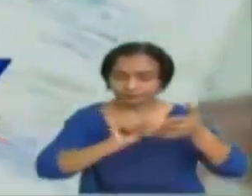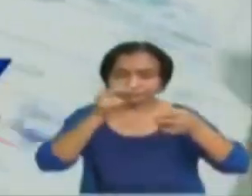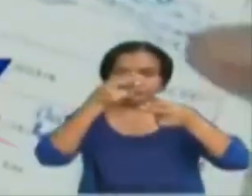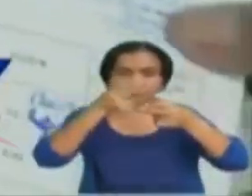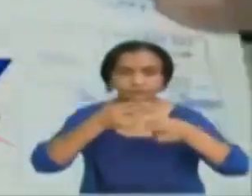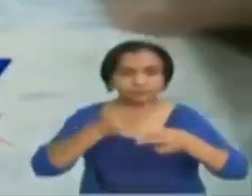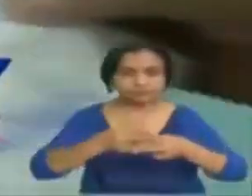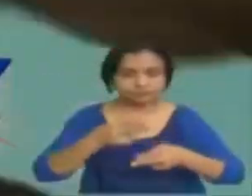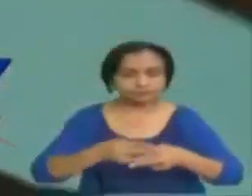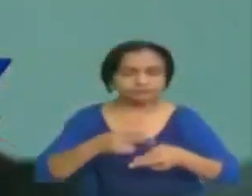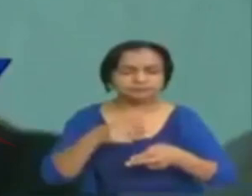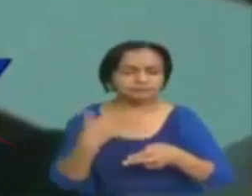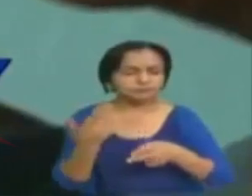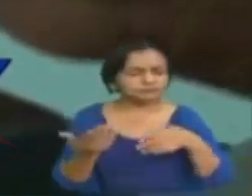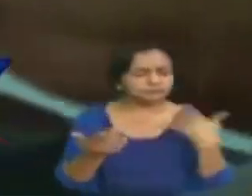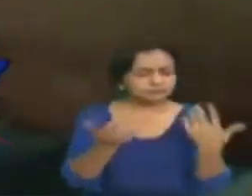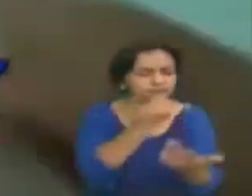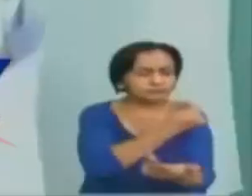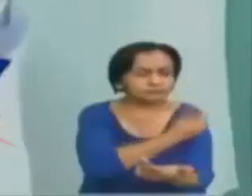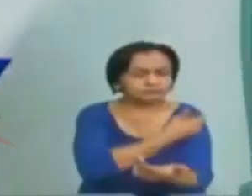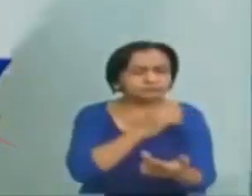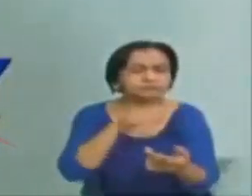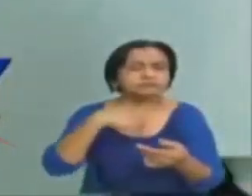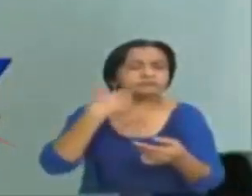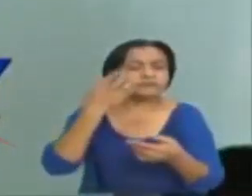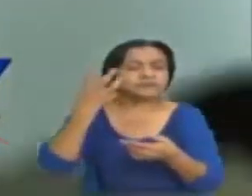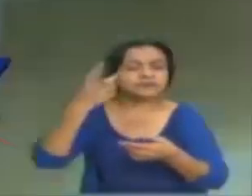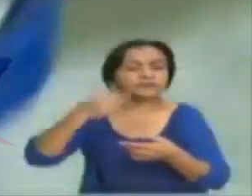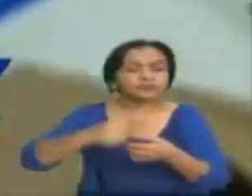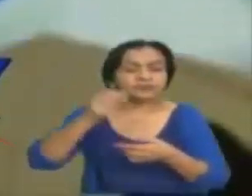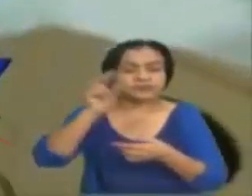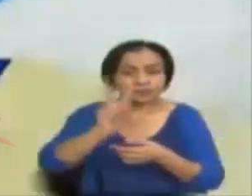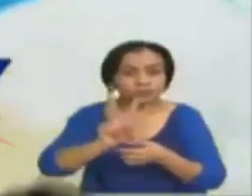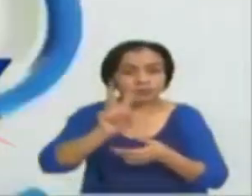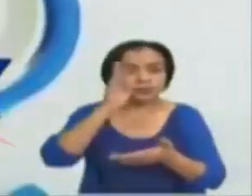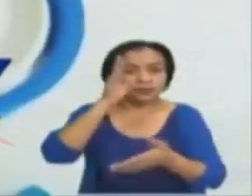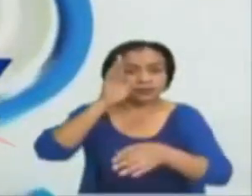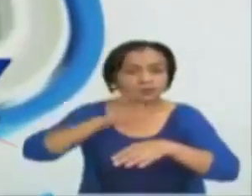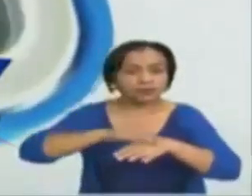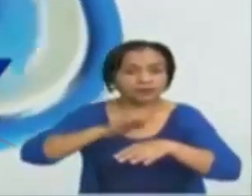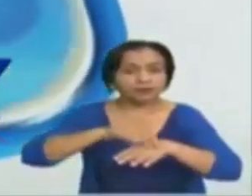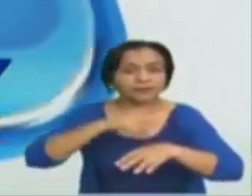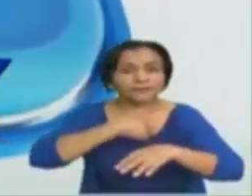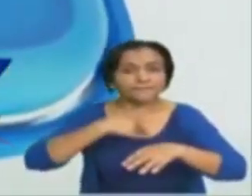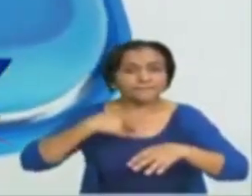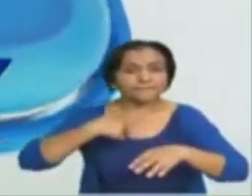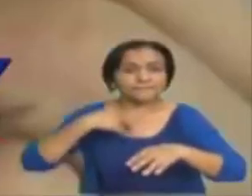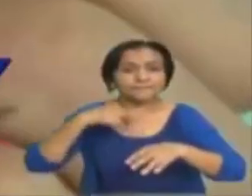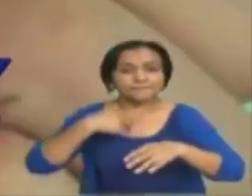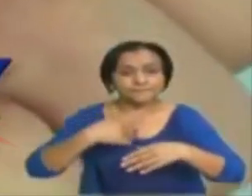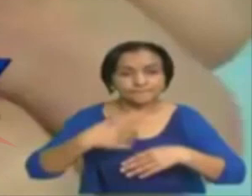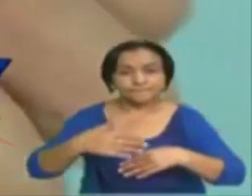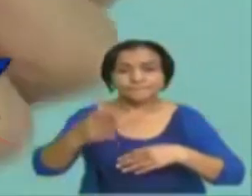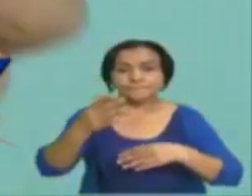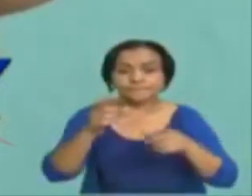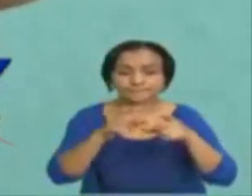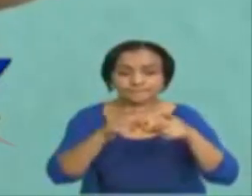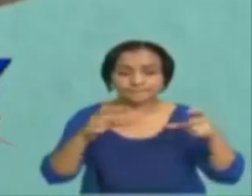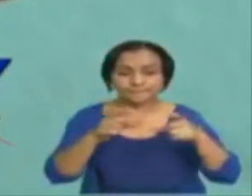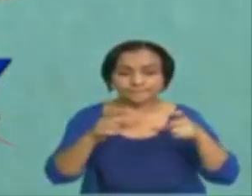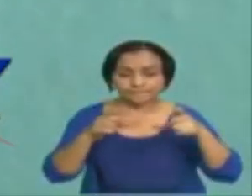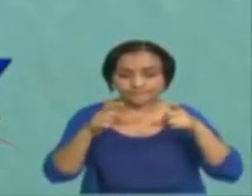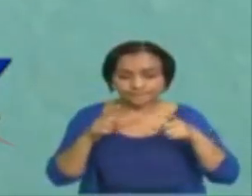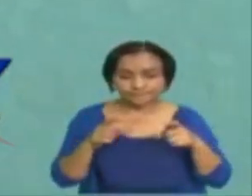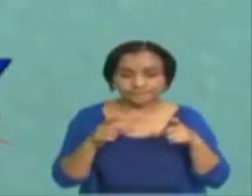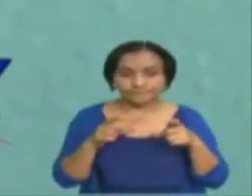General Sandino, primera dosis, Chinandega Auditorio del Silais, primera dosis a las